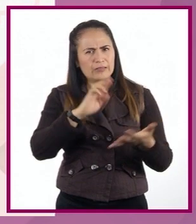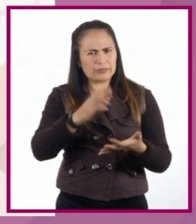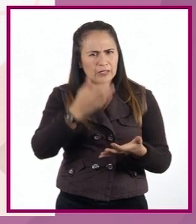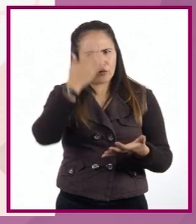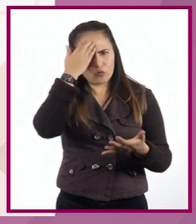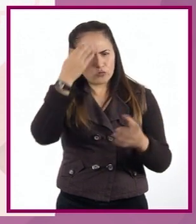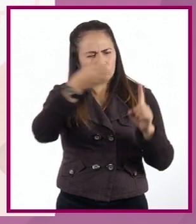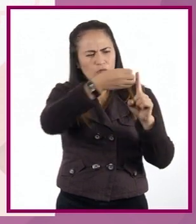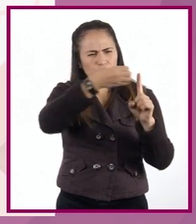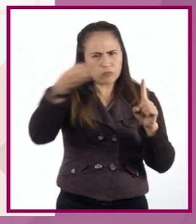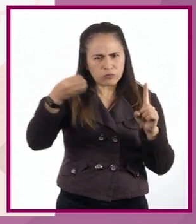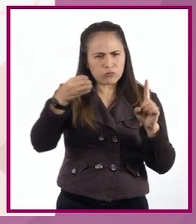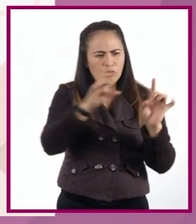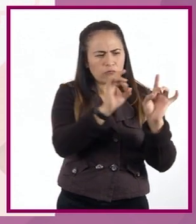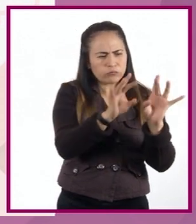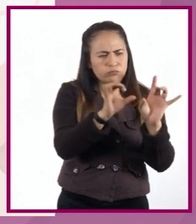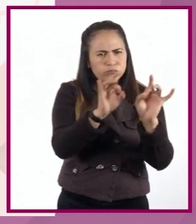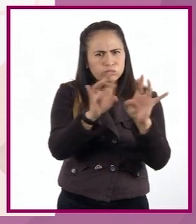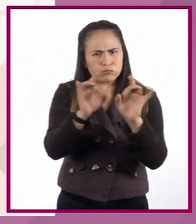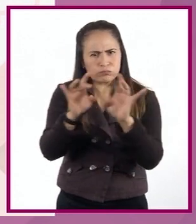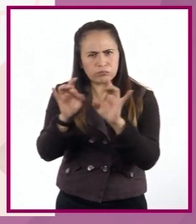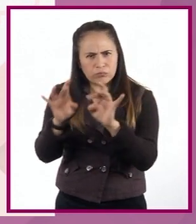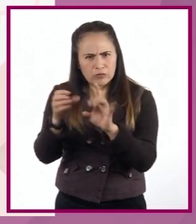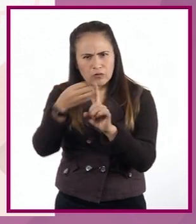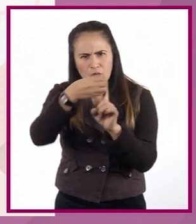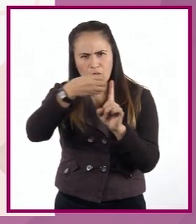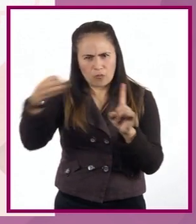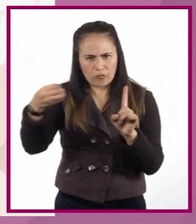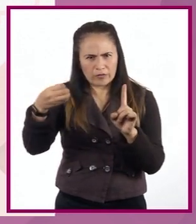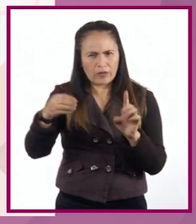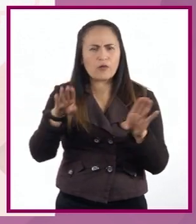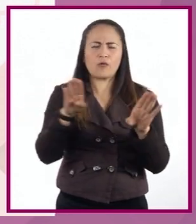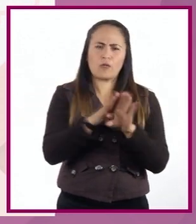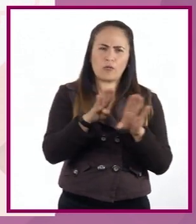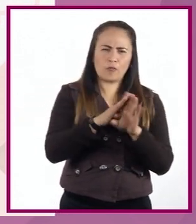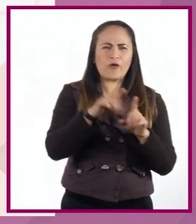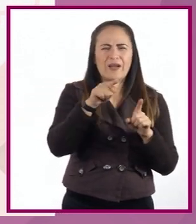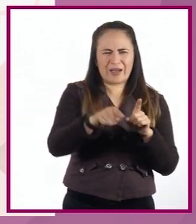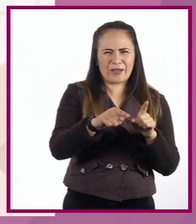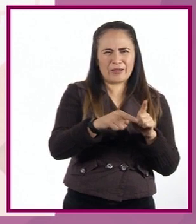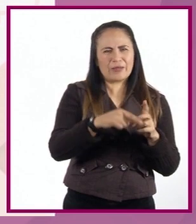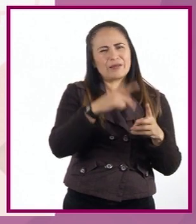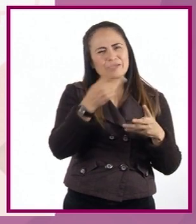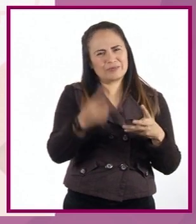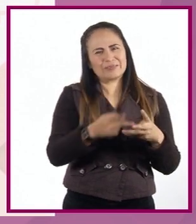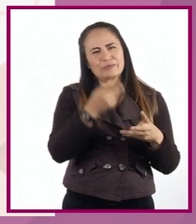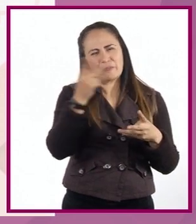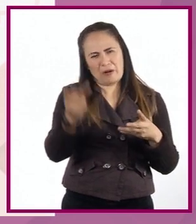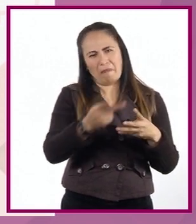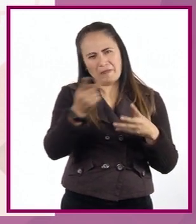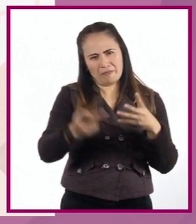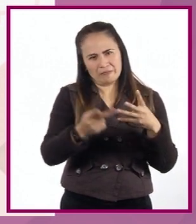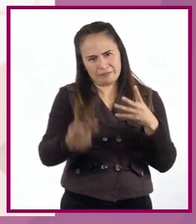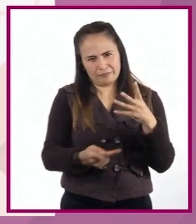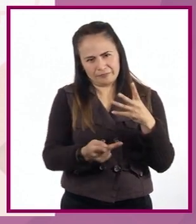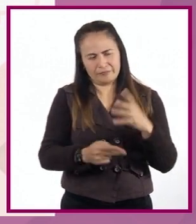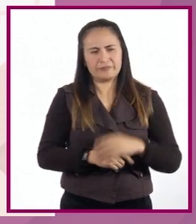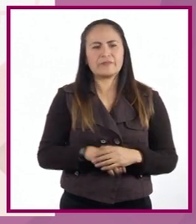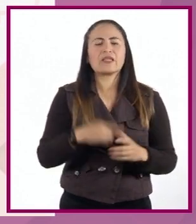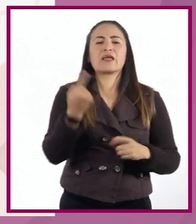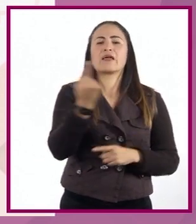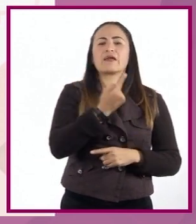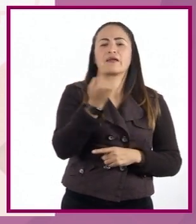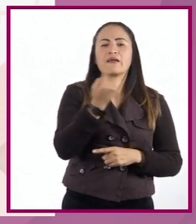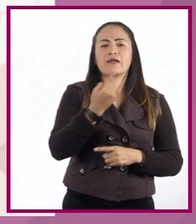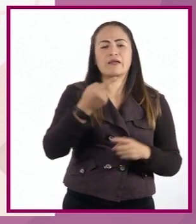la secuencia de hechos en la nota informativa anterior a partir de las respuestas a las preguntas: ¿qué?